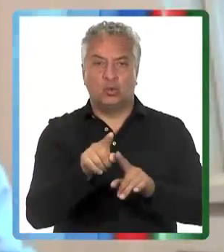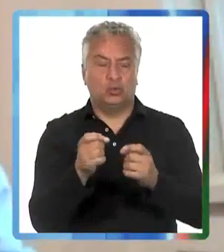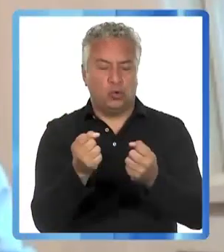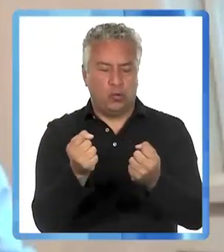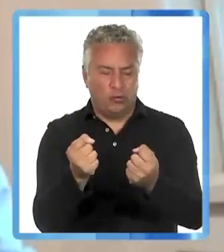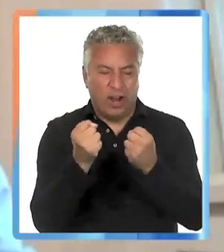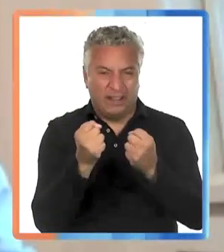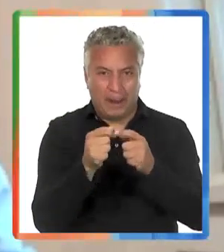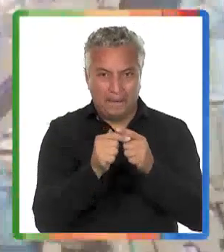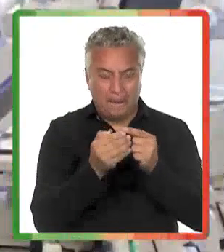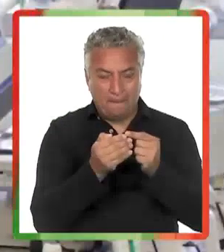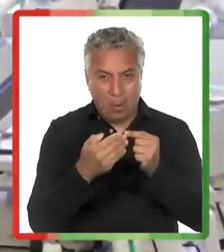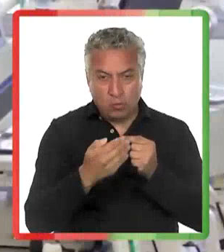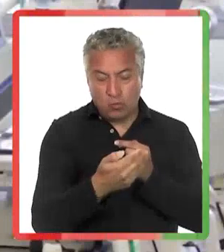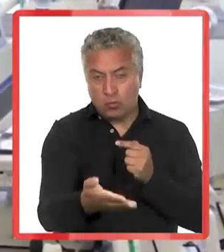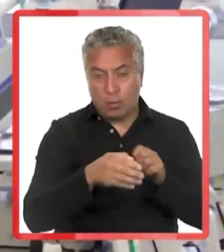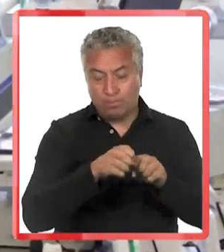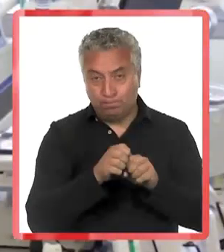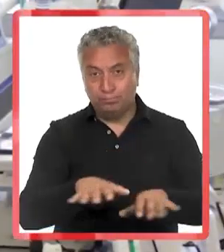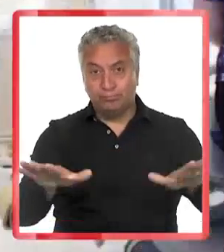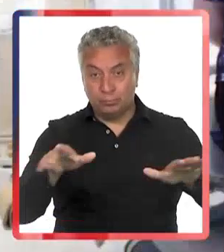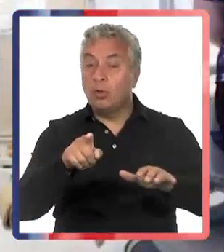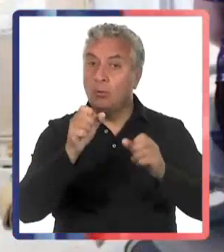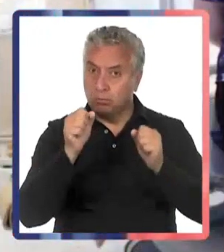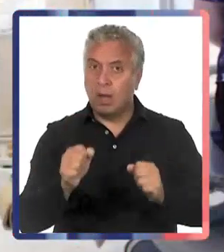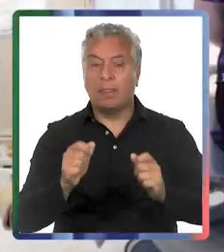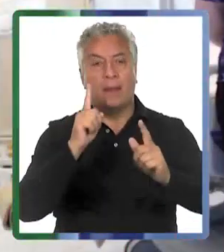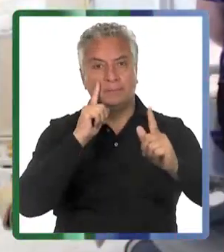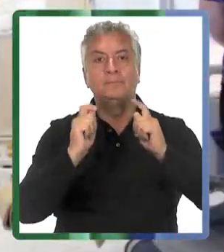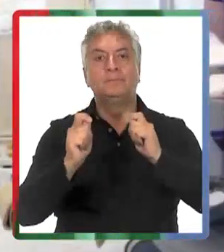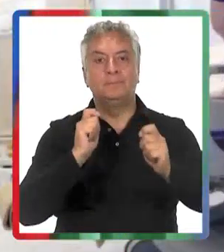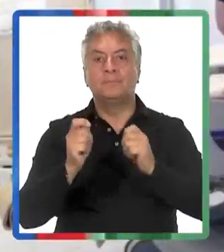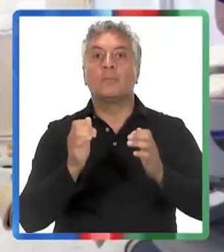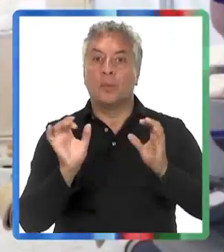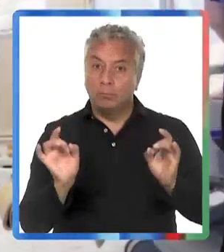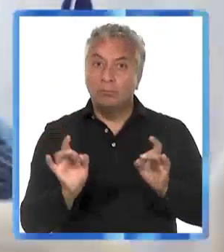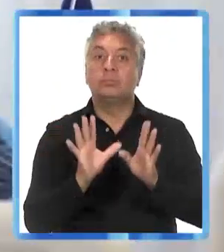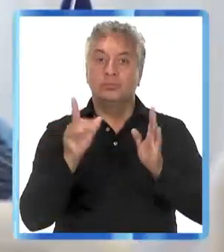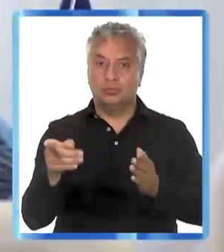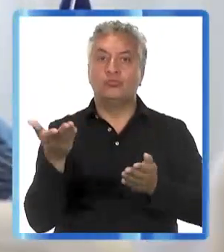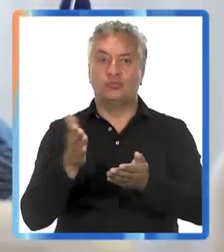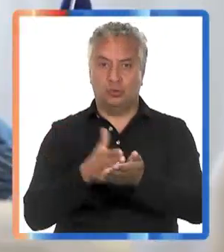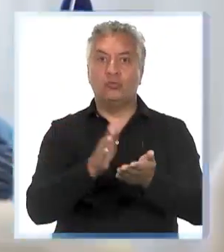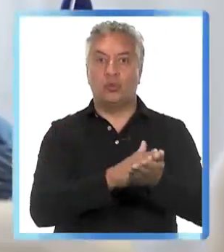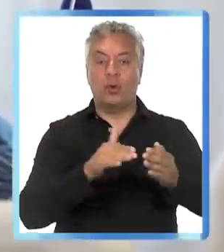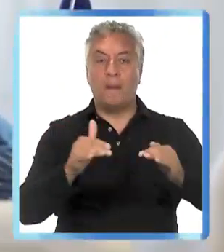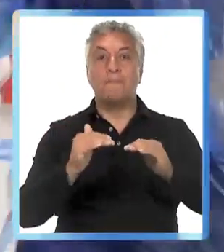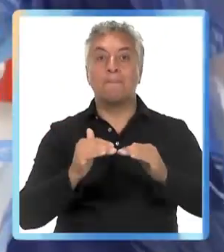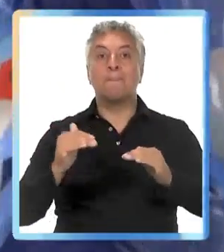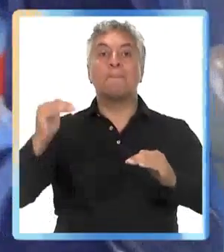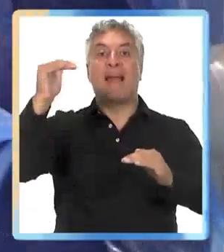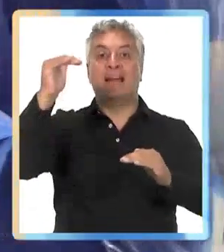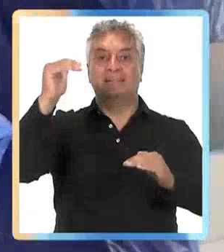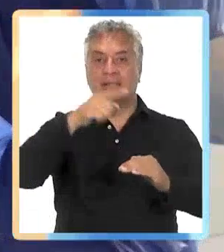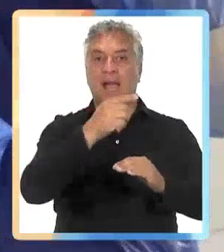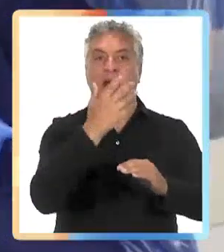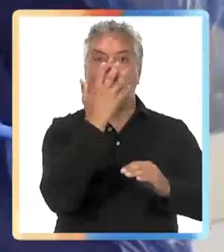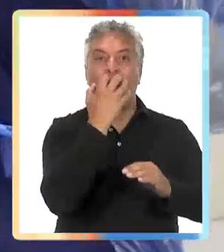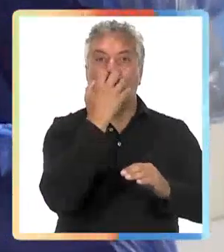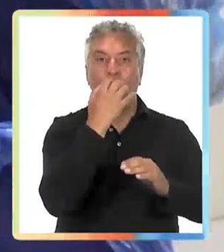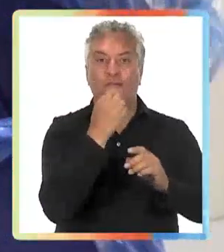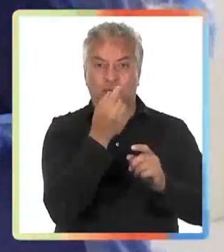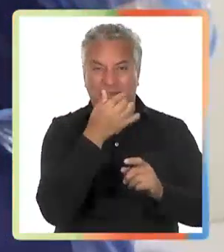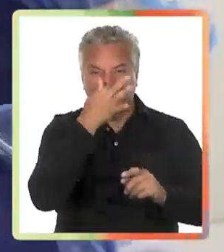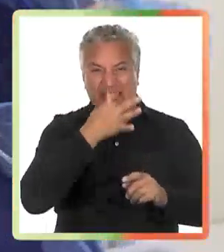altamente transmisible y que tenía un riesgo de complicaciones, especialmente de muerte, mucho más elevado, por ejemplo,